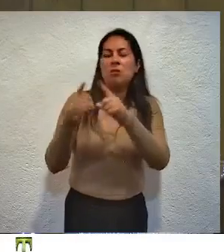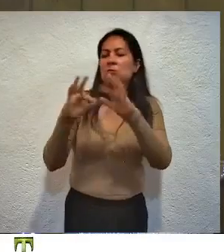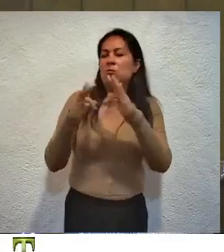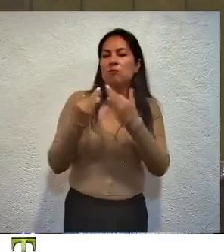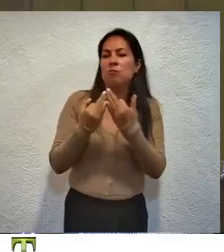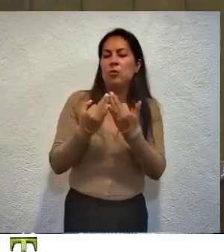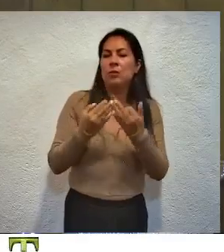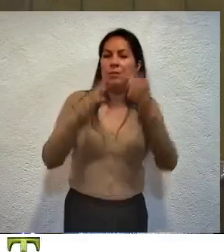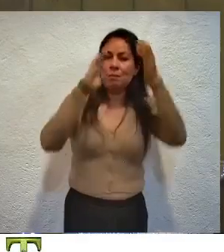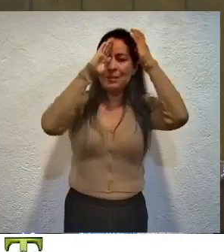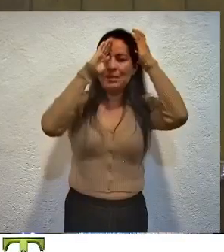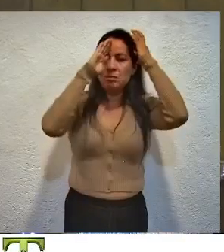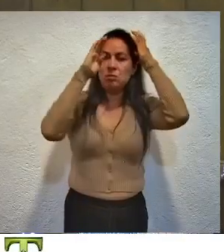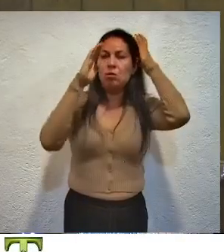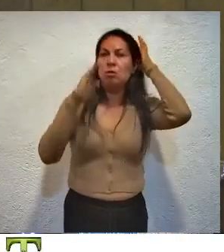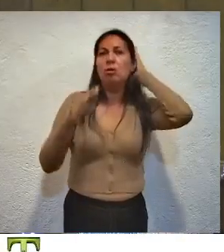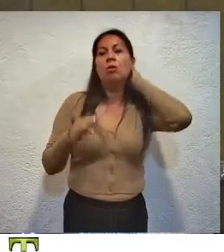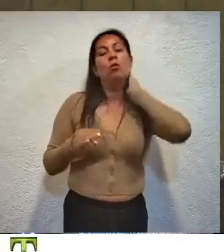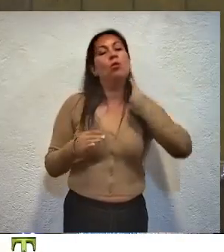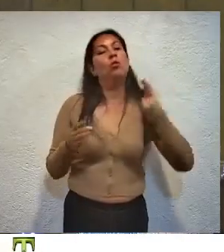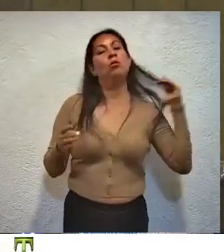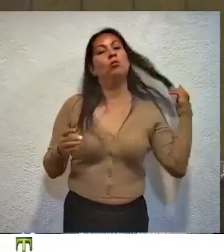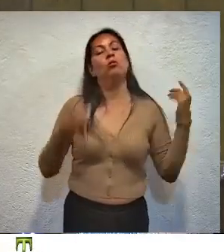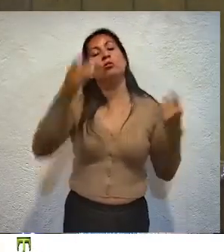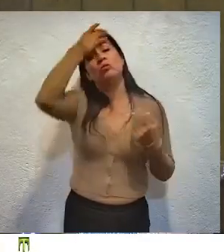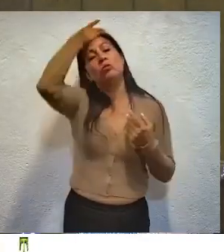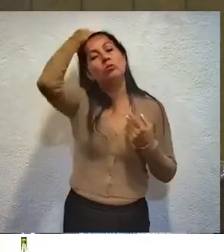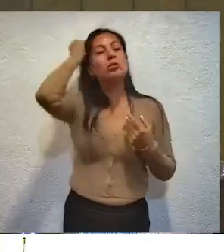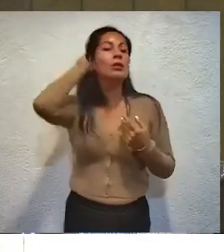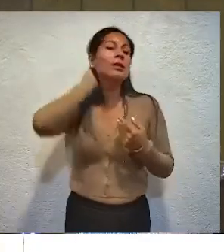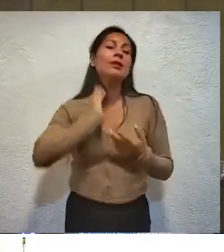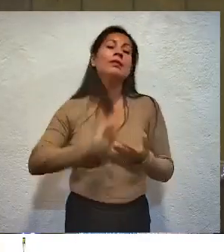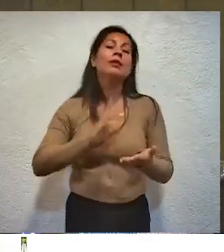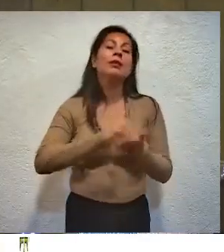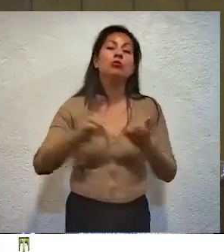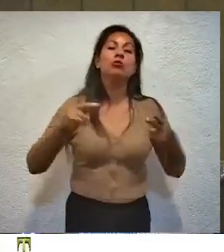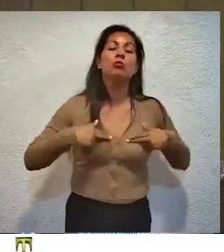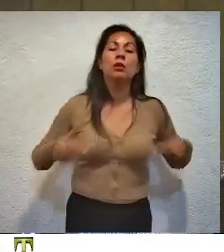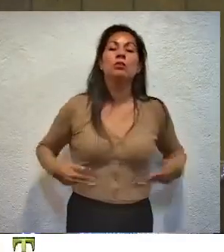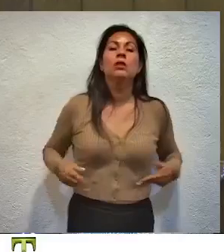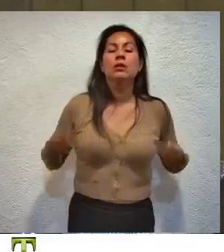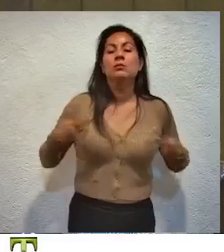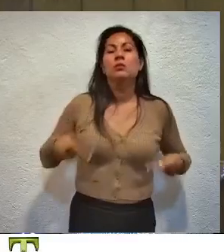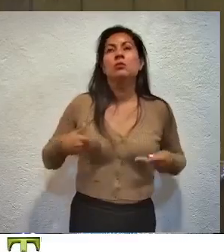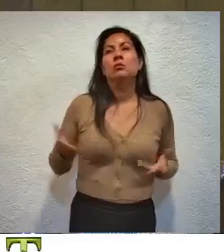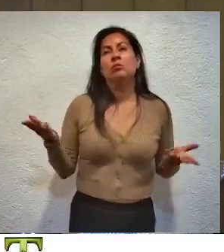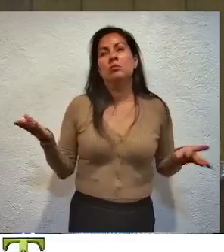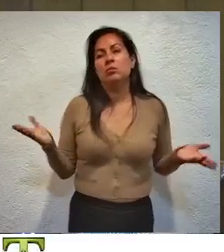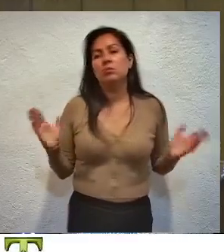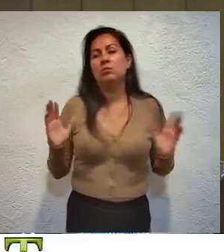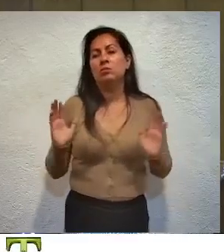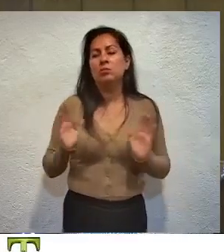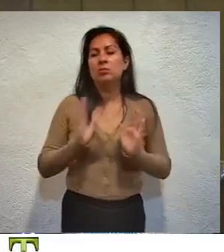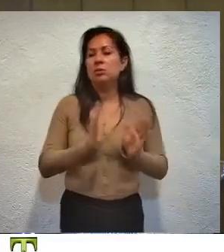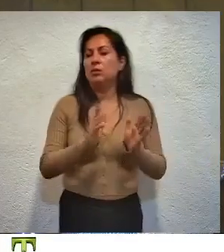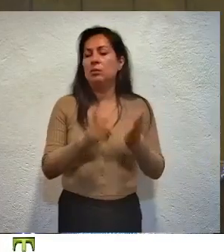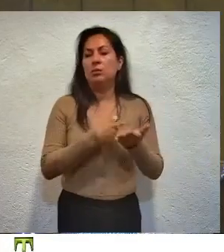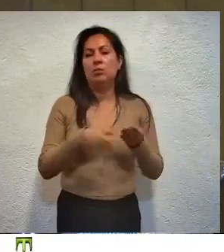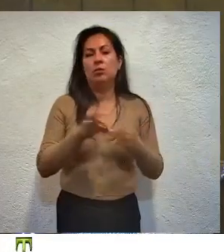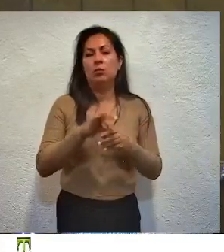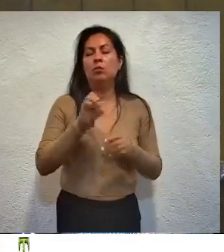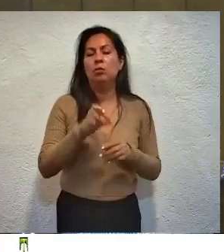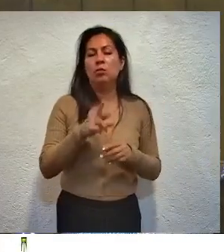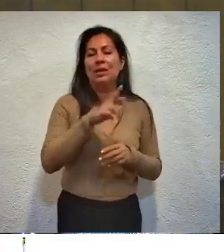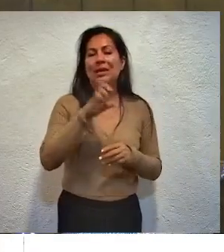manera, considero, con los derechos humanos de las personas. Entonces, yo dejo ahí mi voto